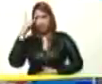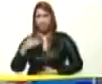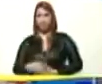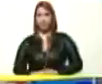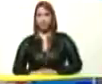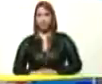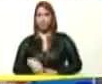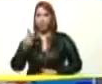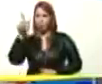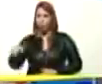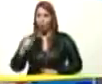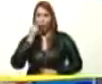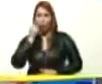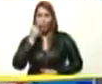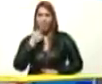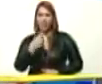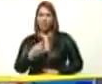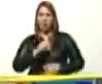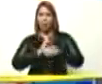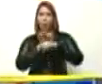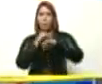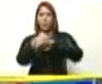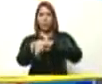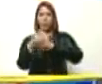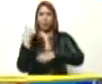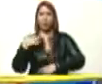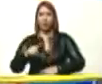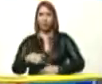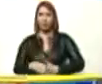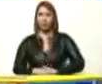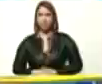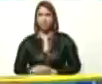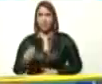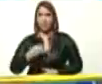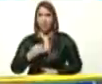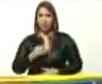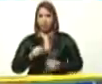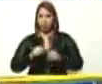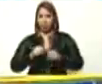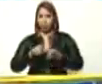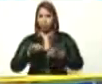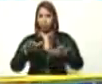y él decía que la Omicron tiene, bueno, es más contagiosa